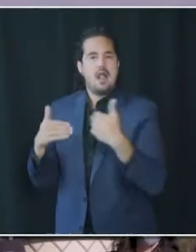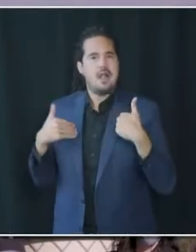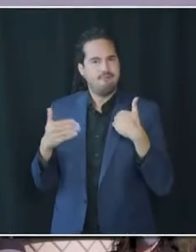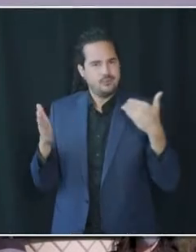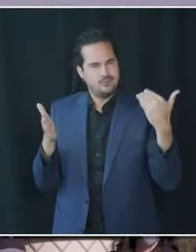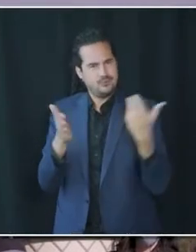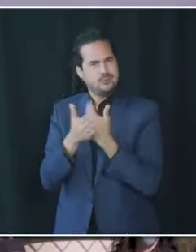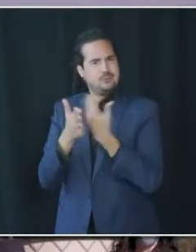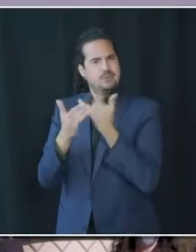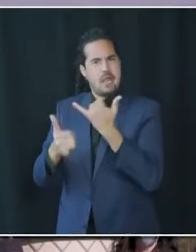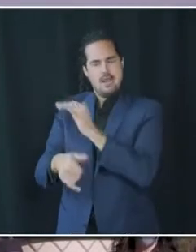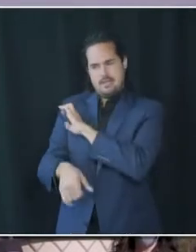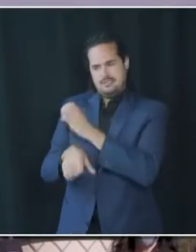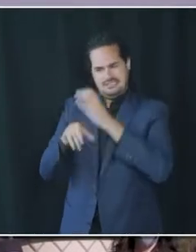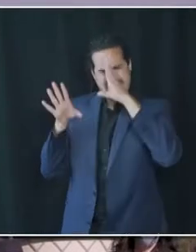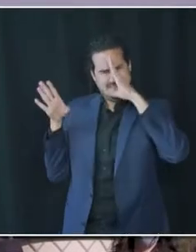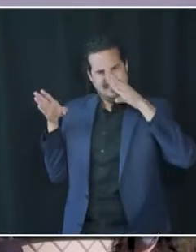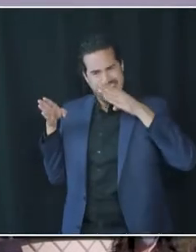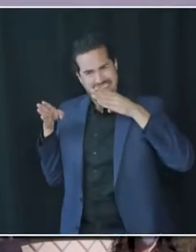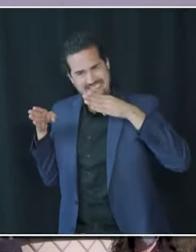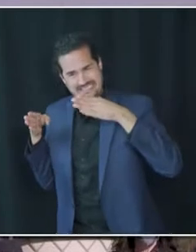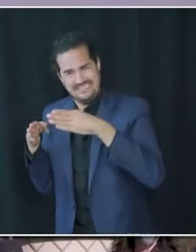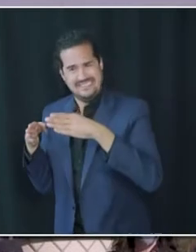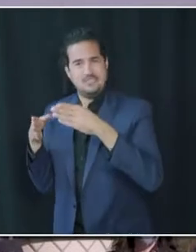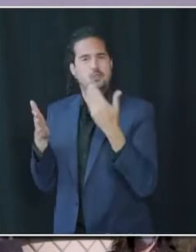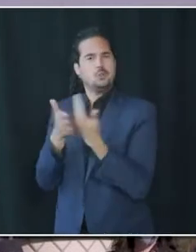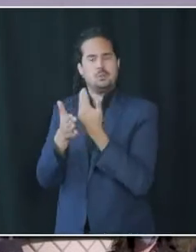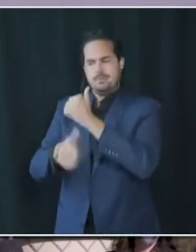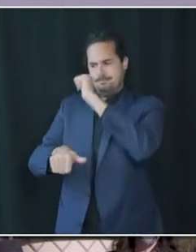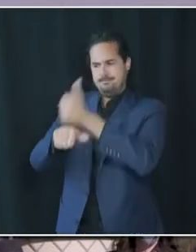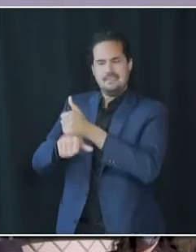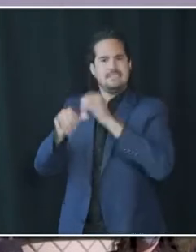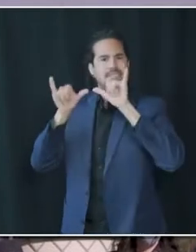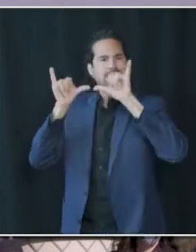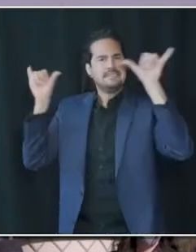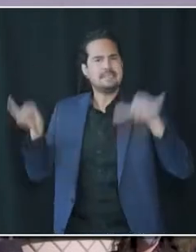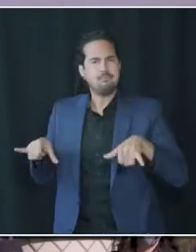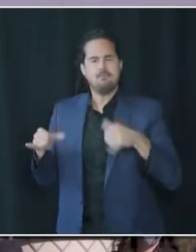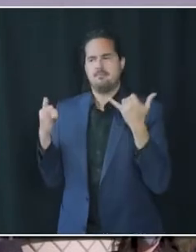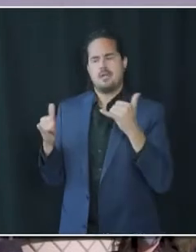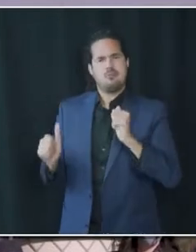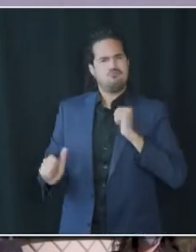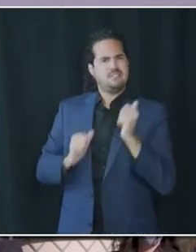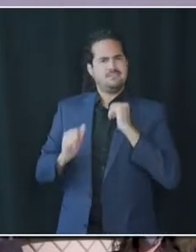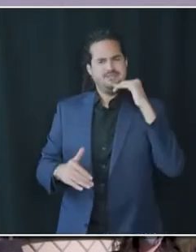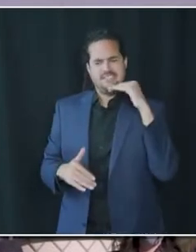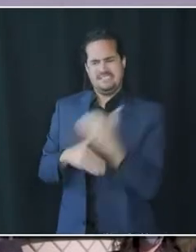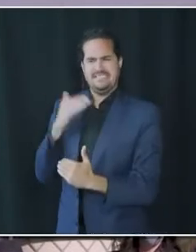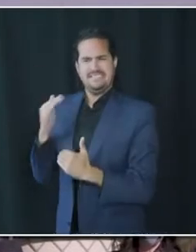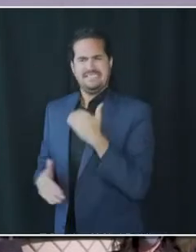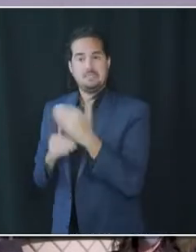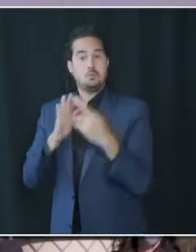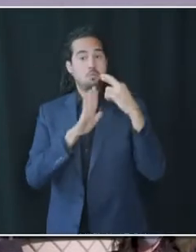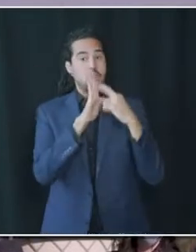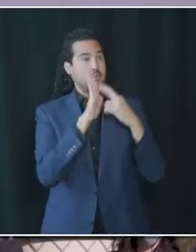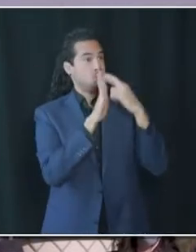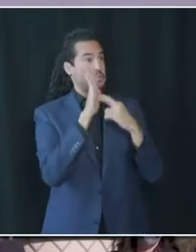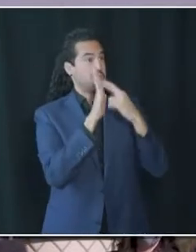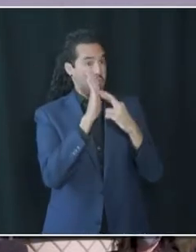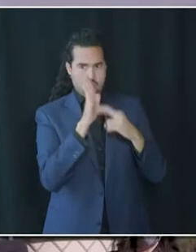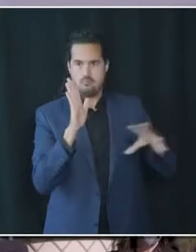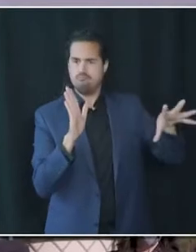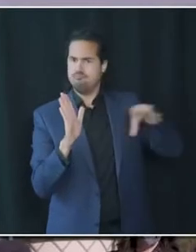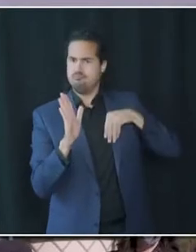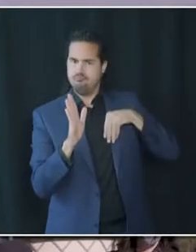una nueva infraestructura estamos siendo más agresivos con reglamentos estamos re destinando vacunas que no se están